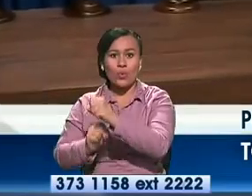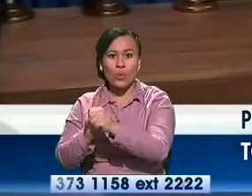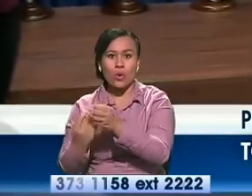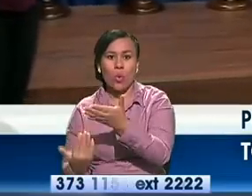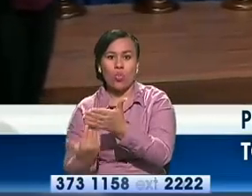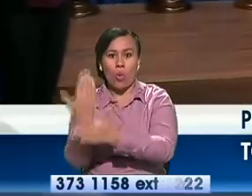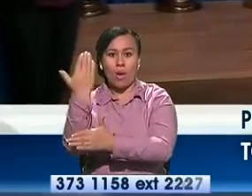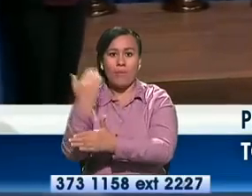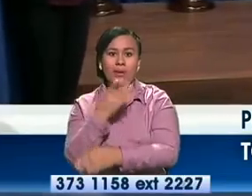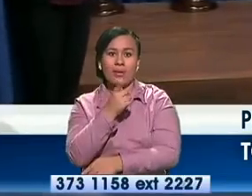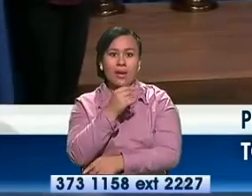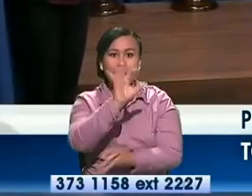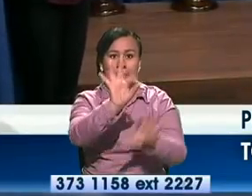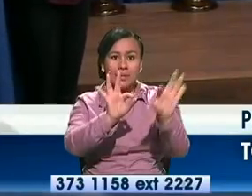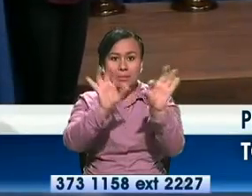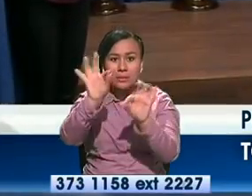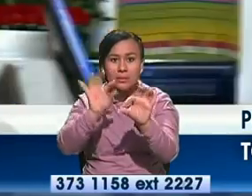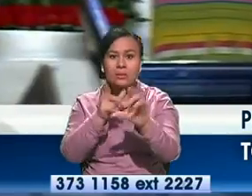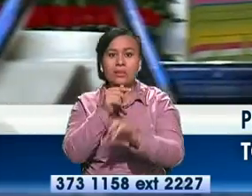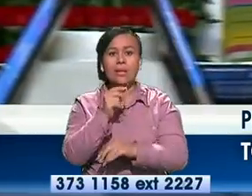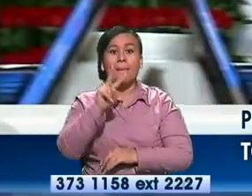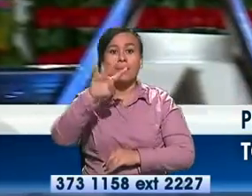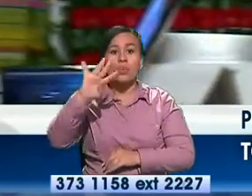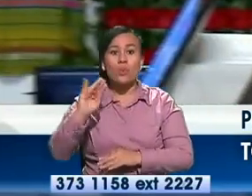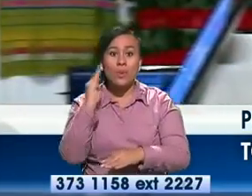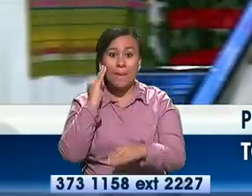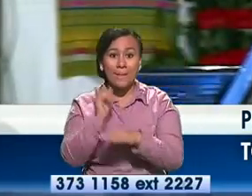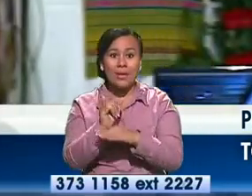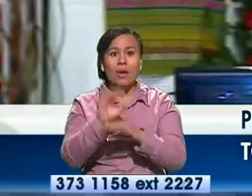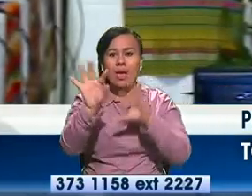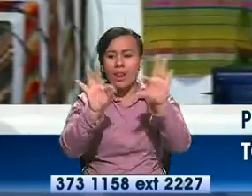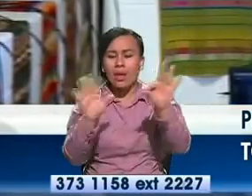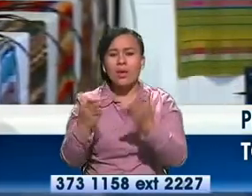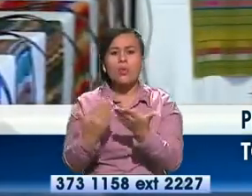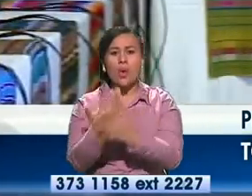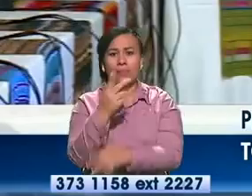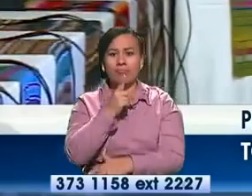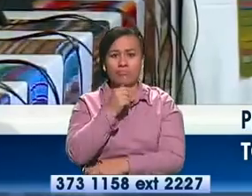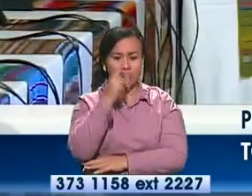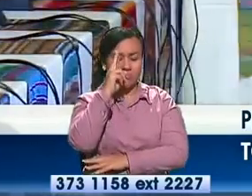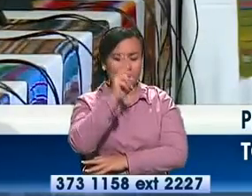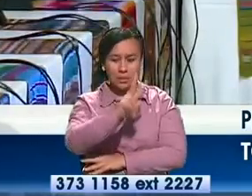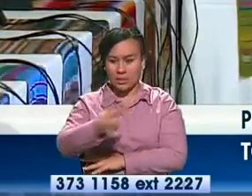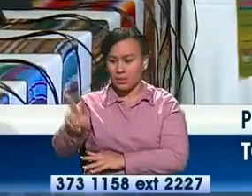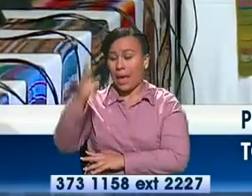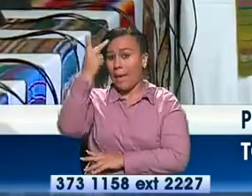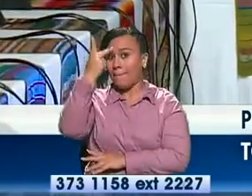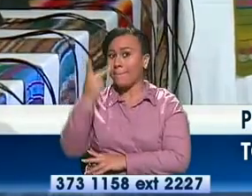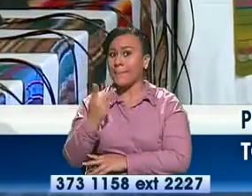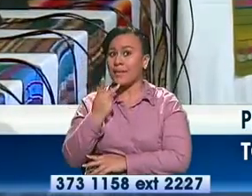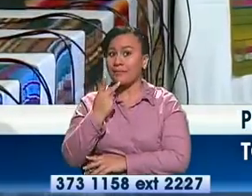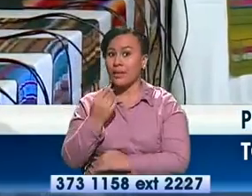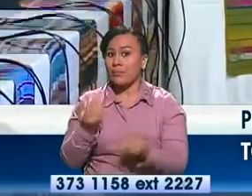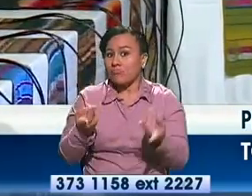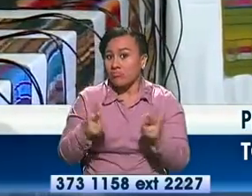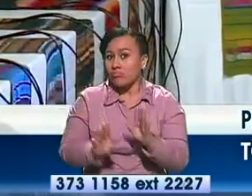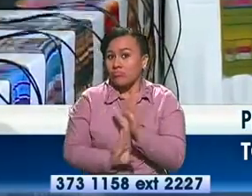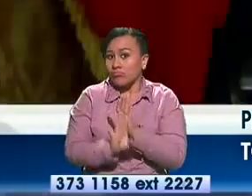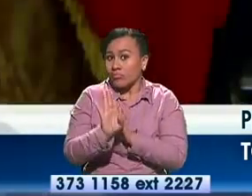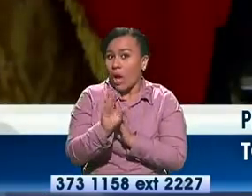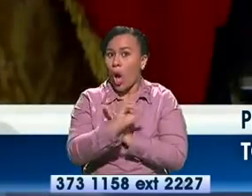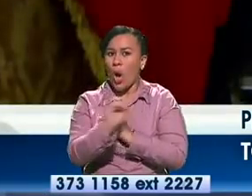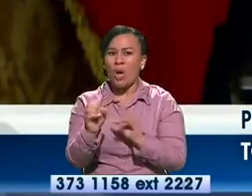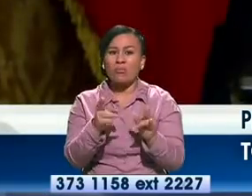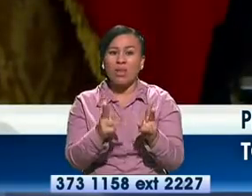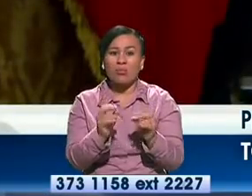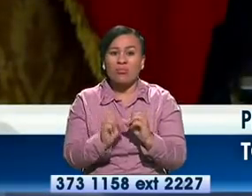se conocerán antes del 24 de mayo, día en el que el primer mandatario presentará su informe a la nación. Roldán descartó que este proceso obedezca